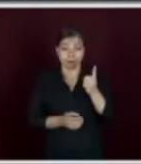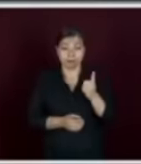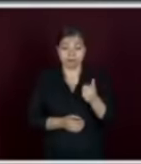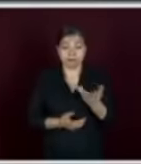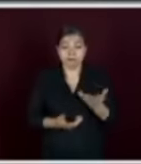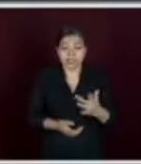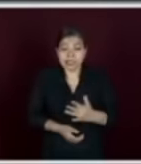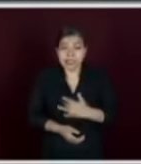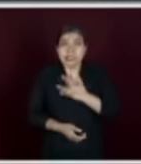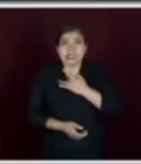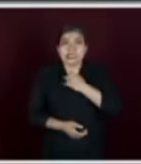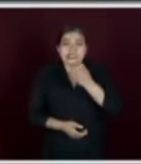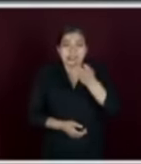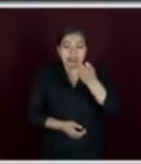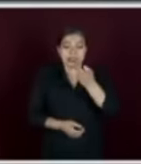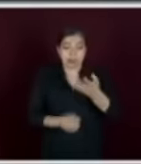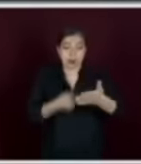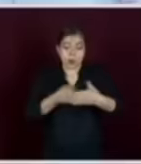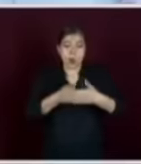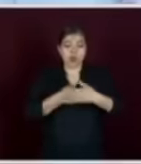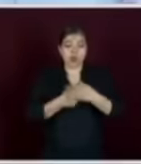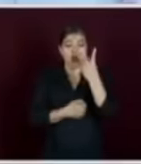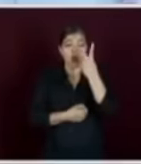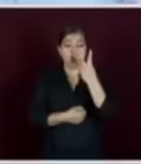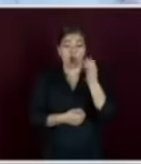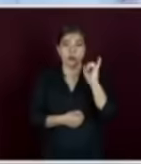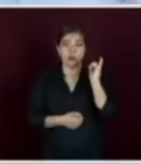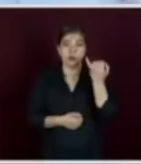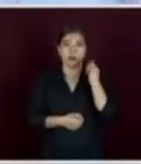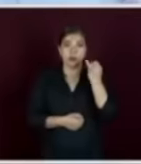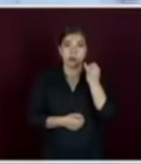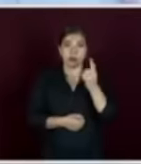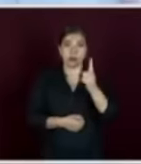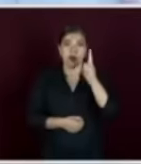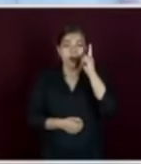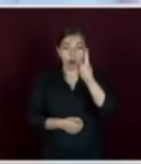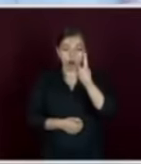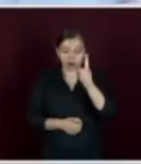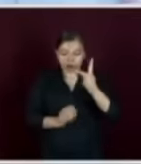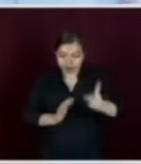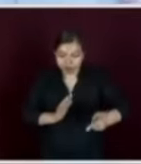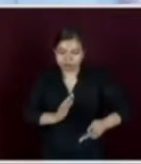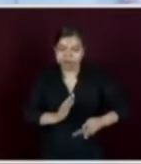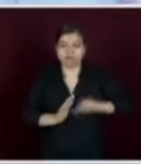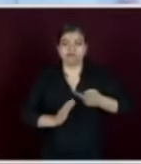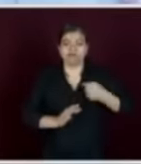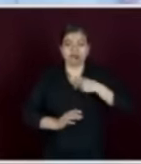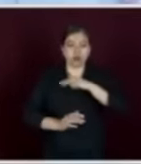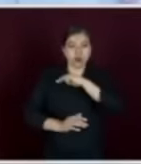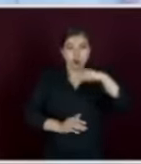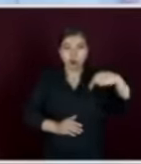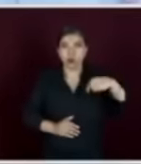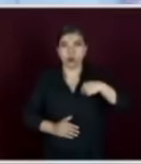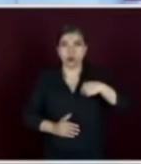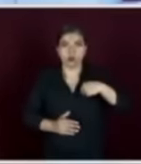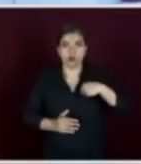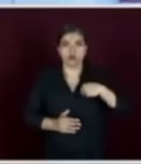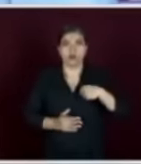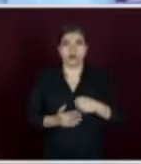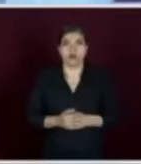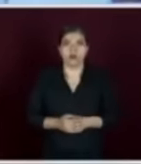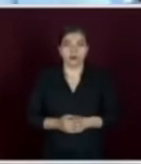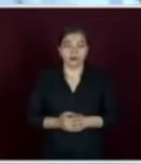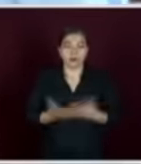Que este 2 de junio, una vez más, vamos a